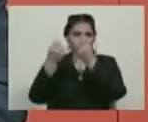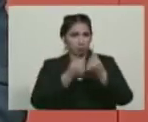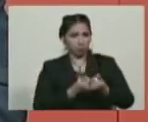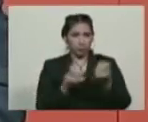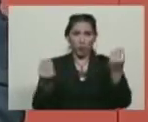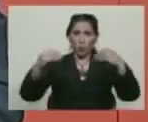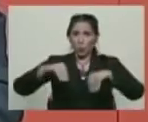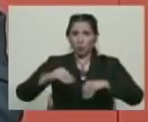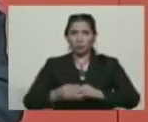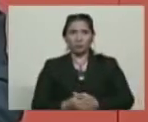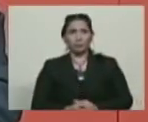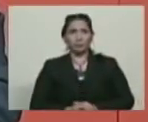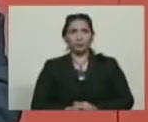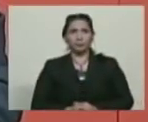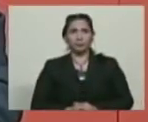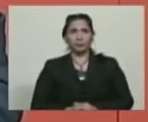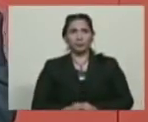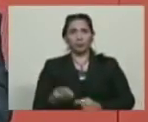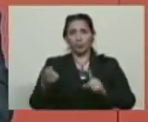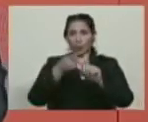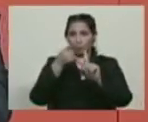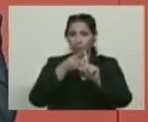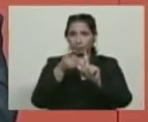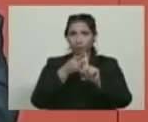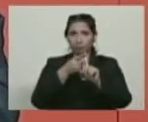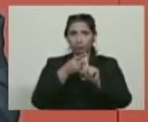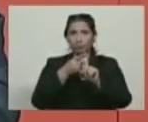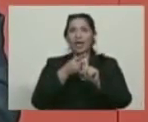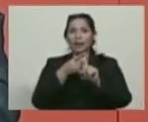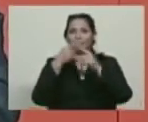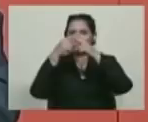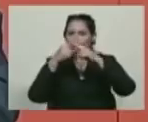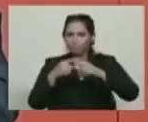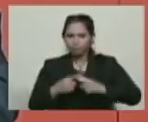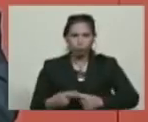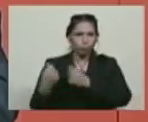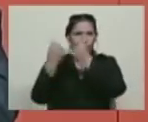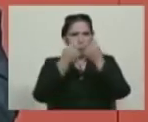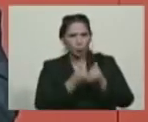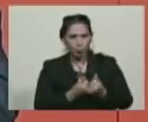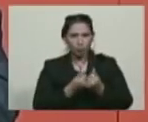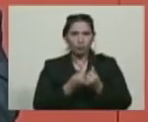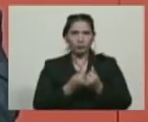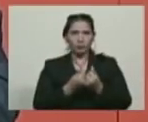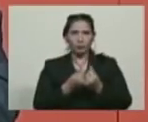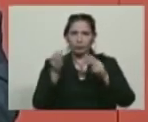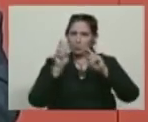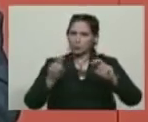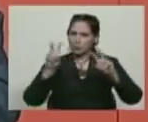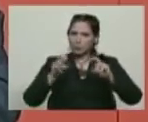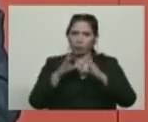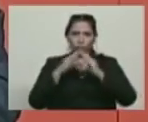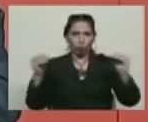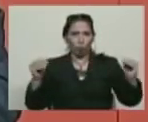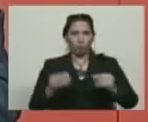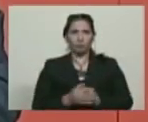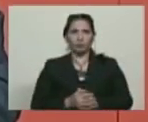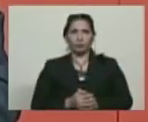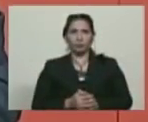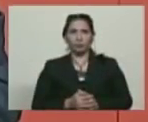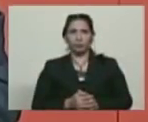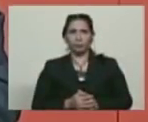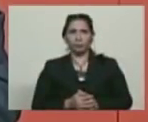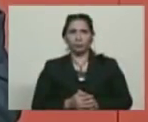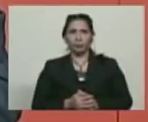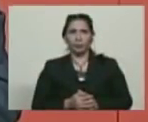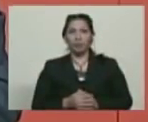con estos sectores productivos en primer lugar la estructura de costos obviamente y toda la incidencia y